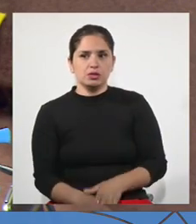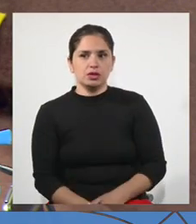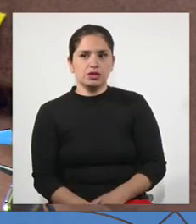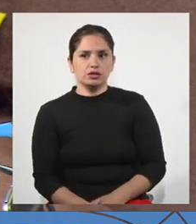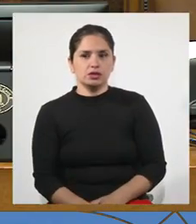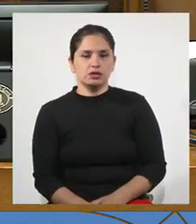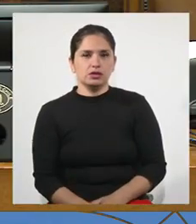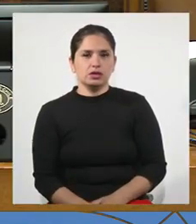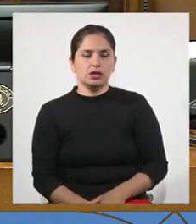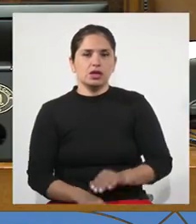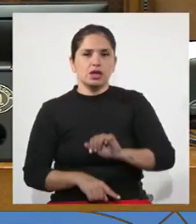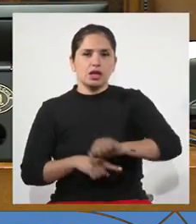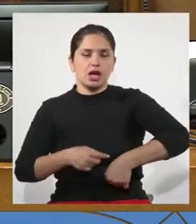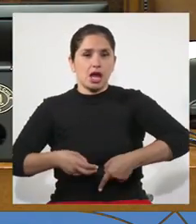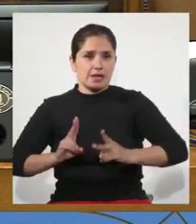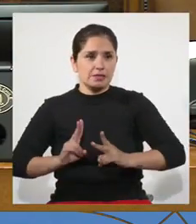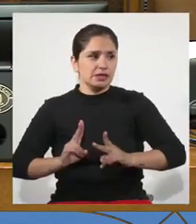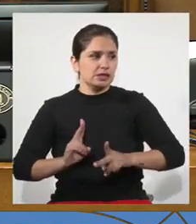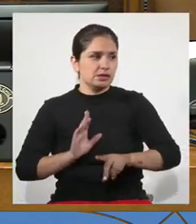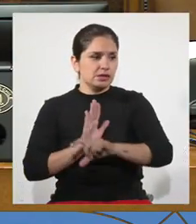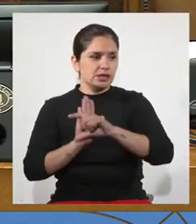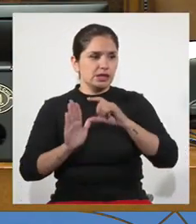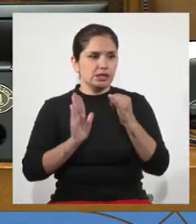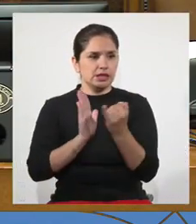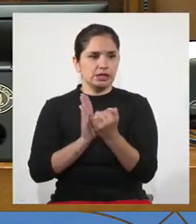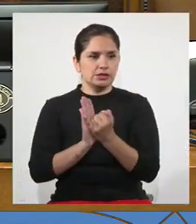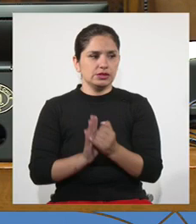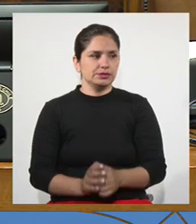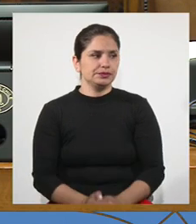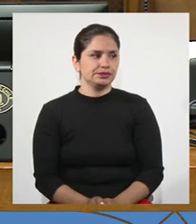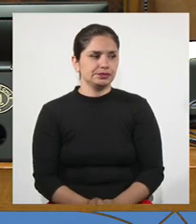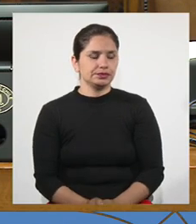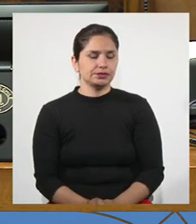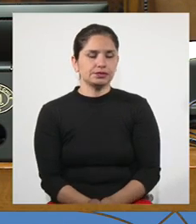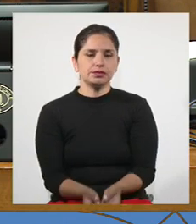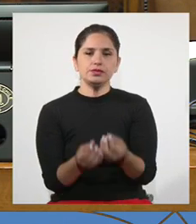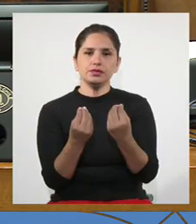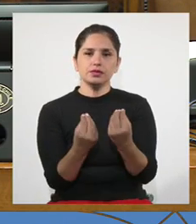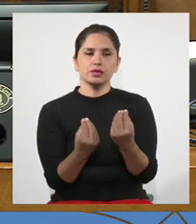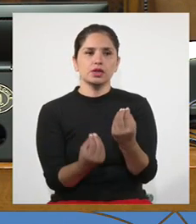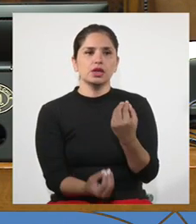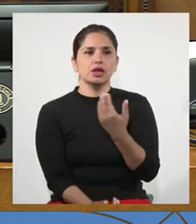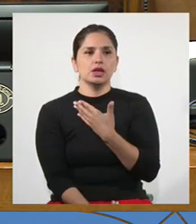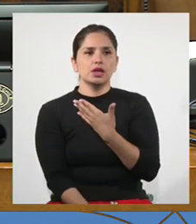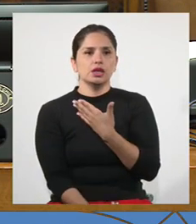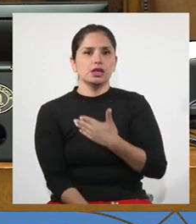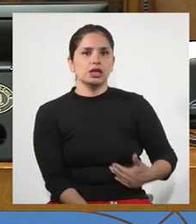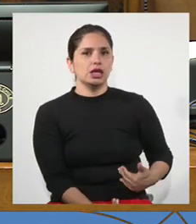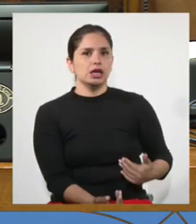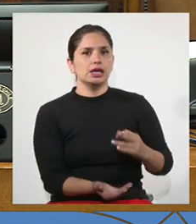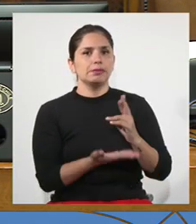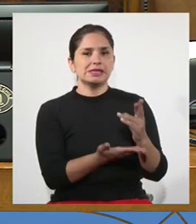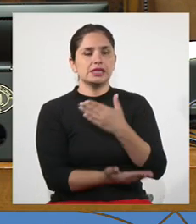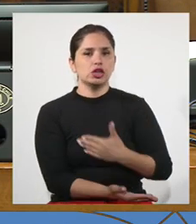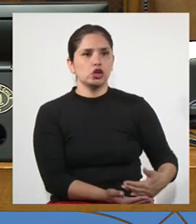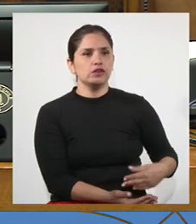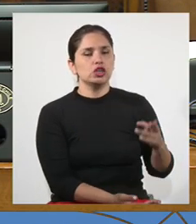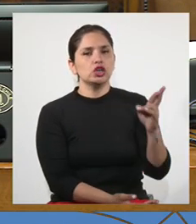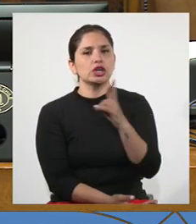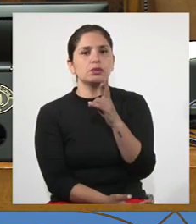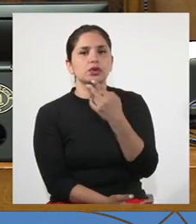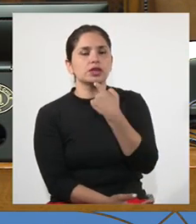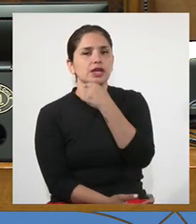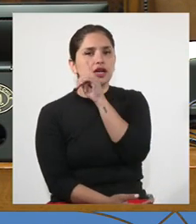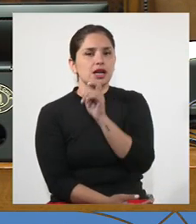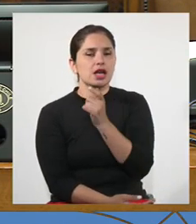indicación. Gracias, senadora Órdenes. Sería bueno que el Ejecutivo pudiera responder la consulta y el punto hecho por la